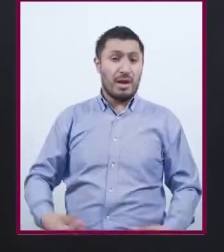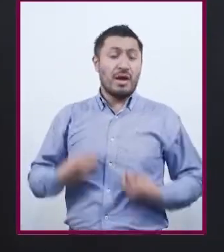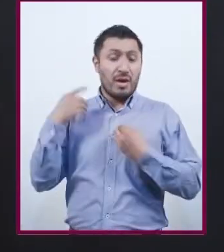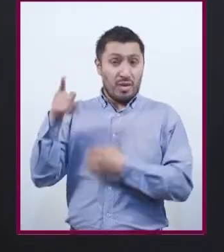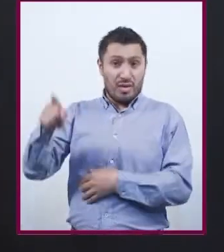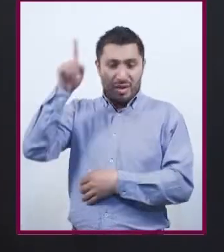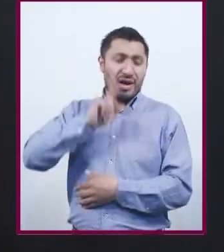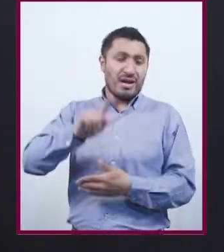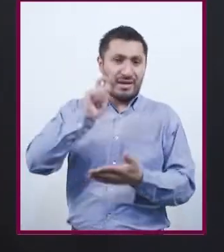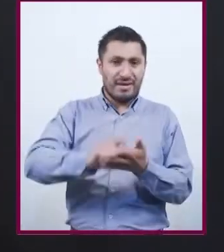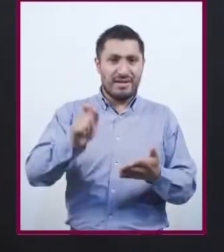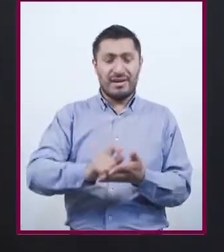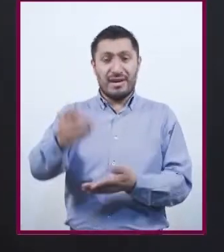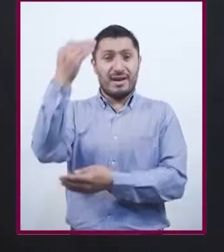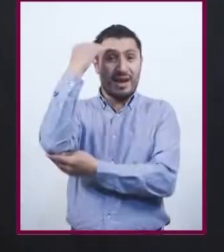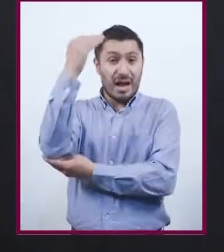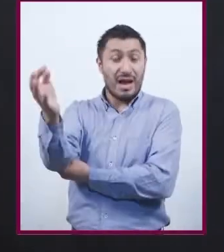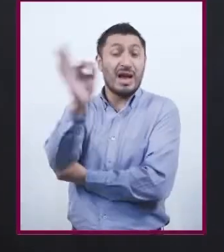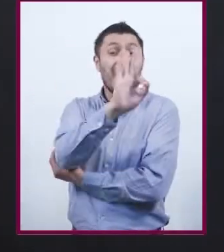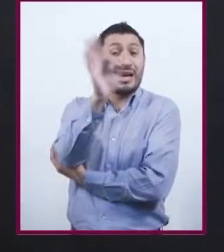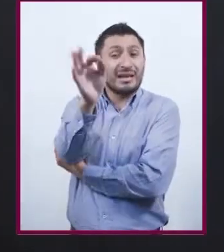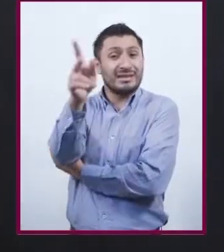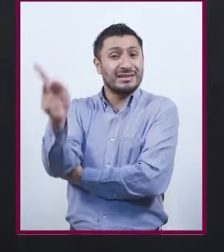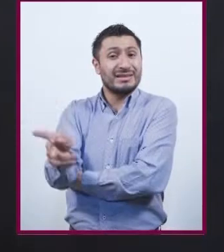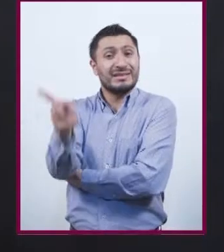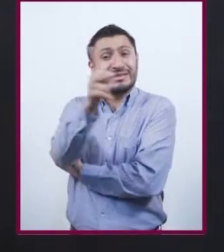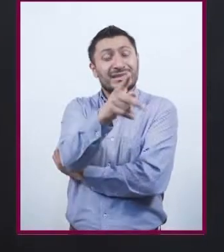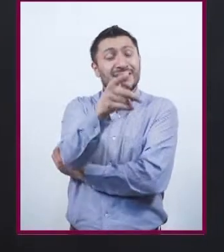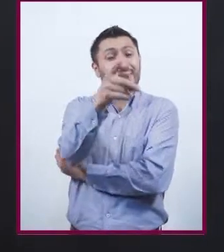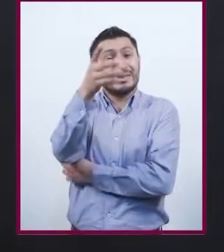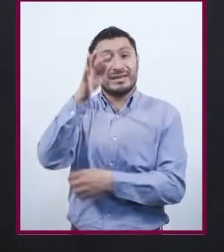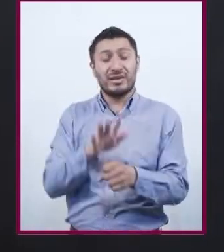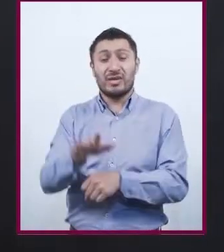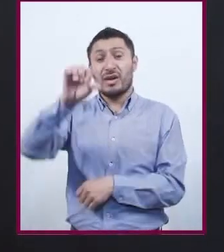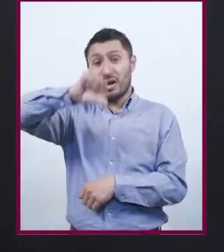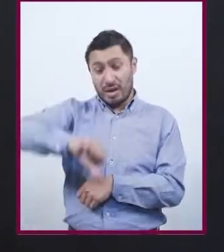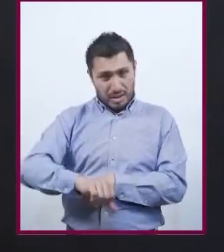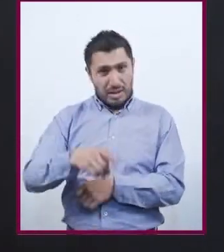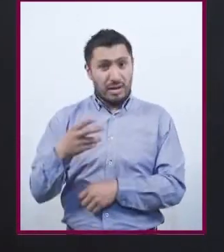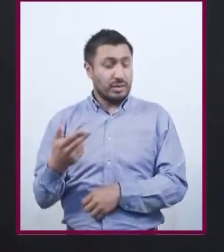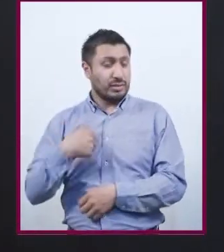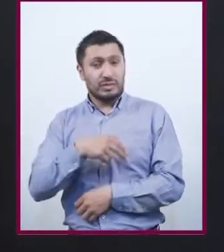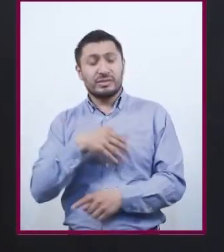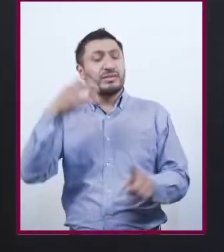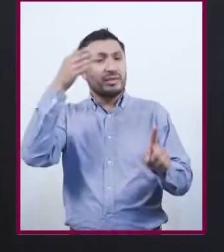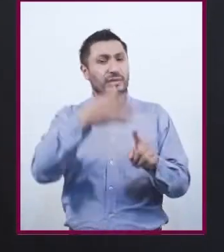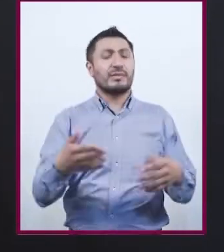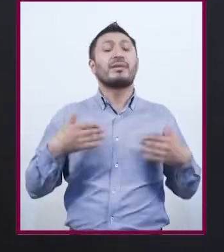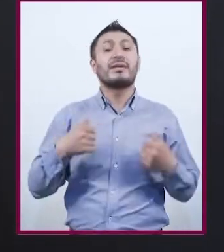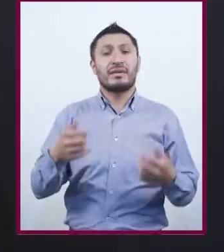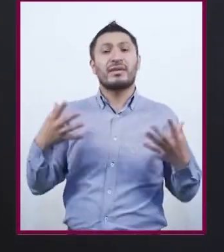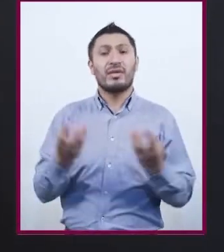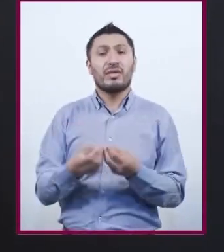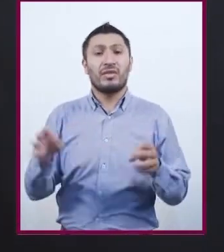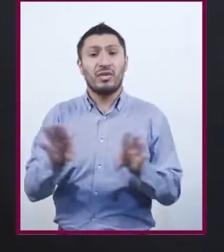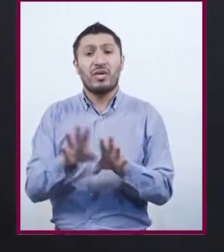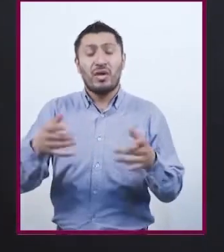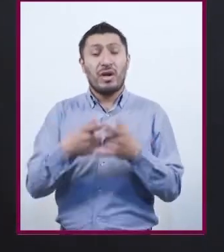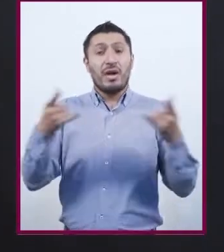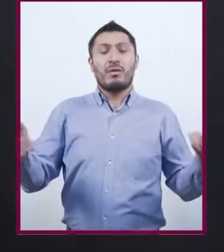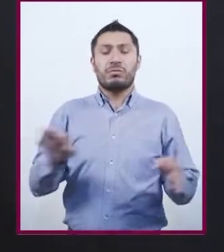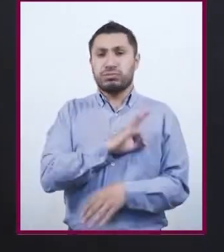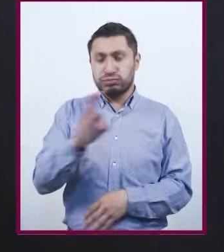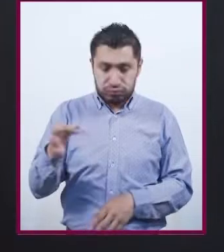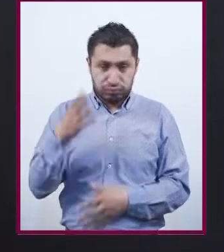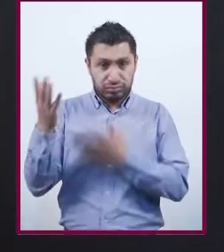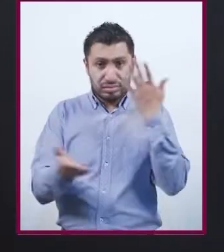época en la que vivió su autora. Una época que tal vez se parece mucho a la que vivimos. Nuestro propósito es comprender juntos cómo